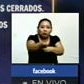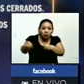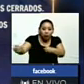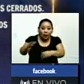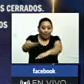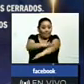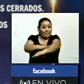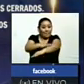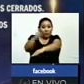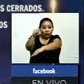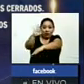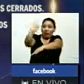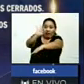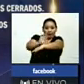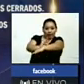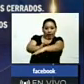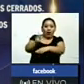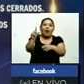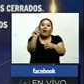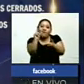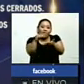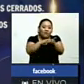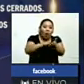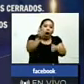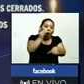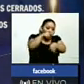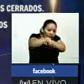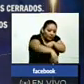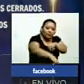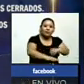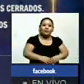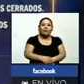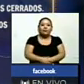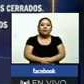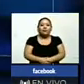de repelente y el abate.